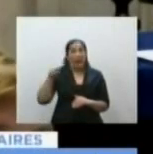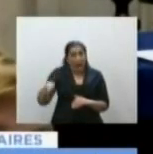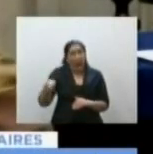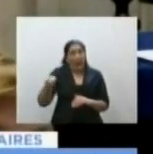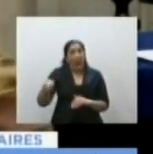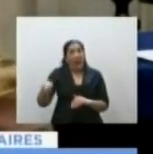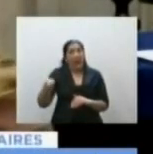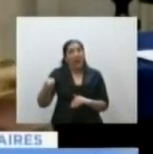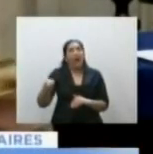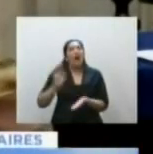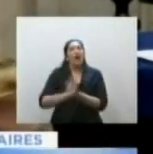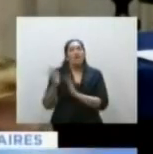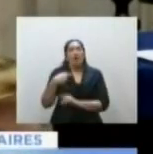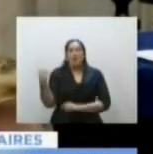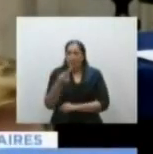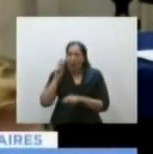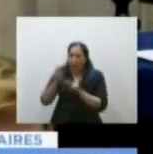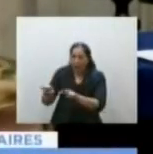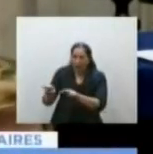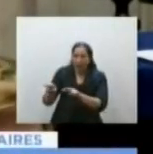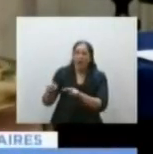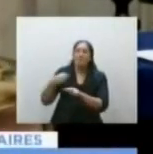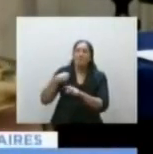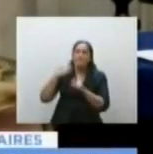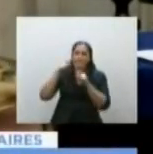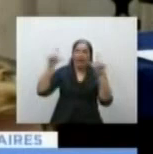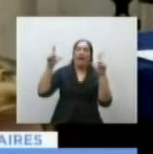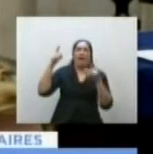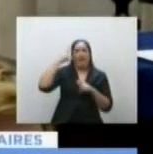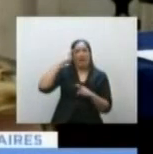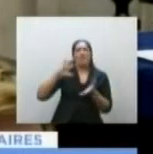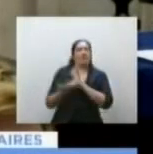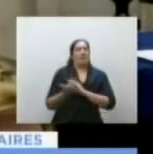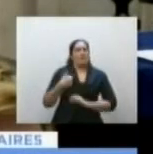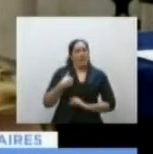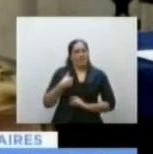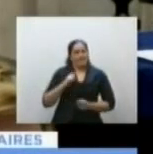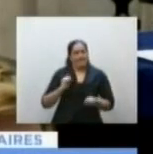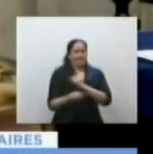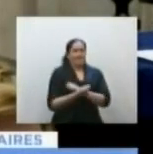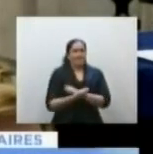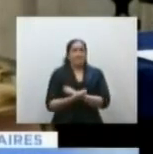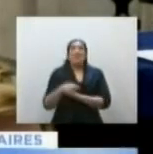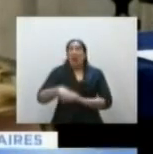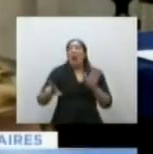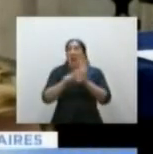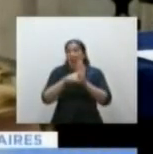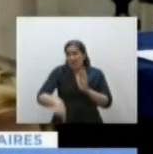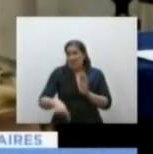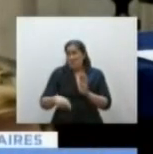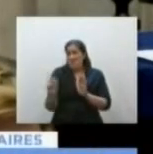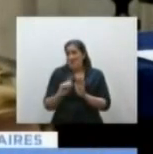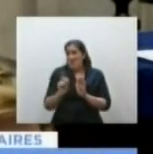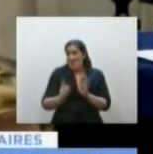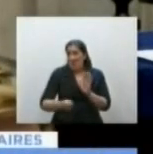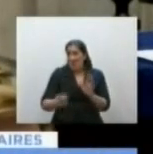pastillas, que es en tu casa y que tenés que ir cuando empezó el sangrado rápidamente para no tener problemas. Pero digamos, es algo que vos haces en tu casa, vas, te lo controlan y te